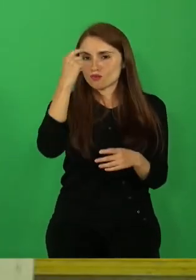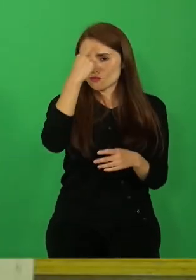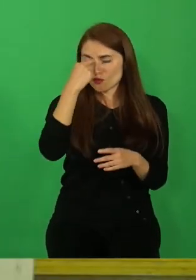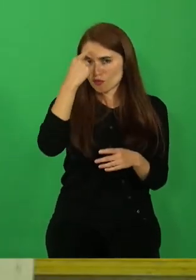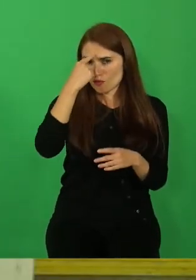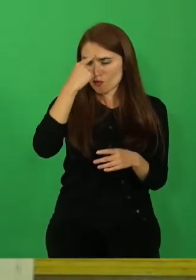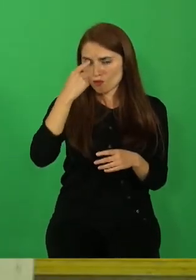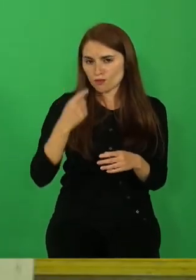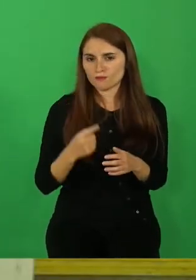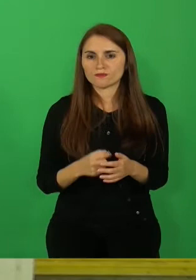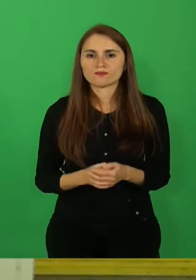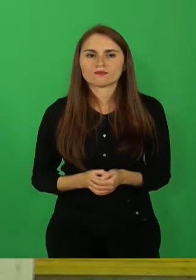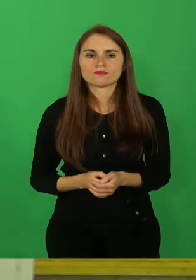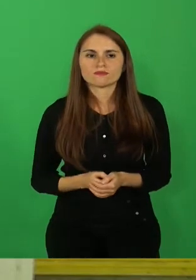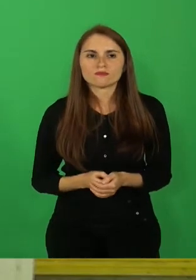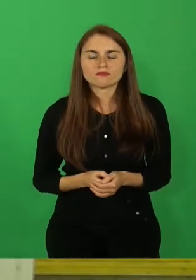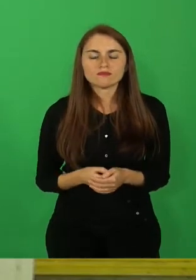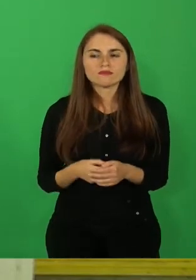ojo.